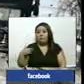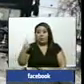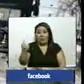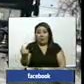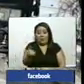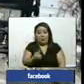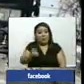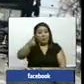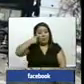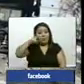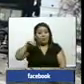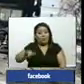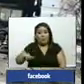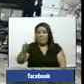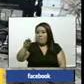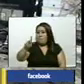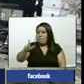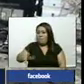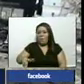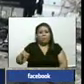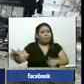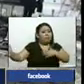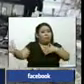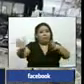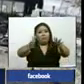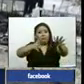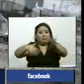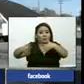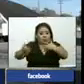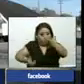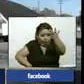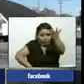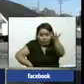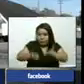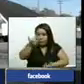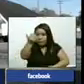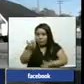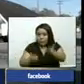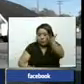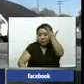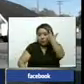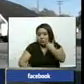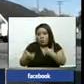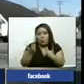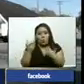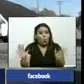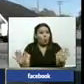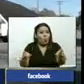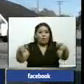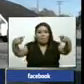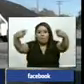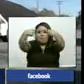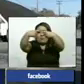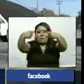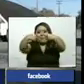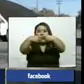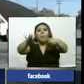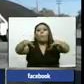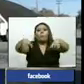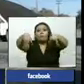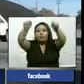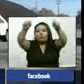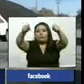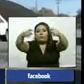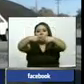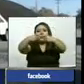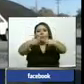Californianos se enfrentaban el miércoles al viento, a los incendios forestales y a la falta de electricidad tras un nuevo apagón que